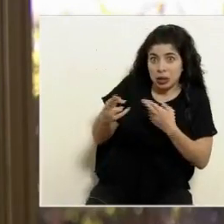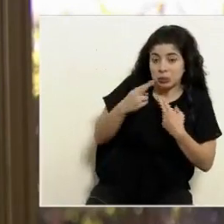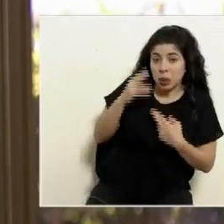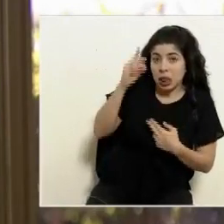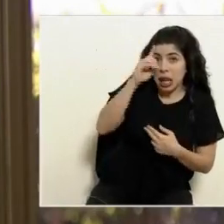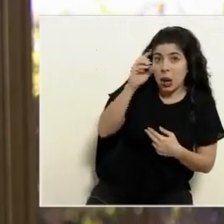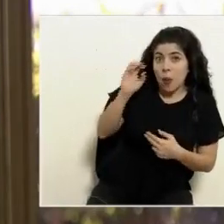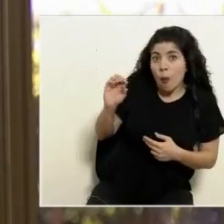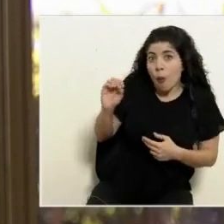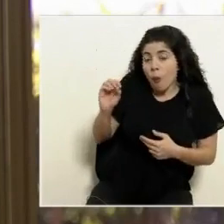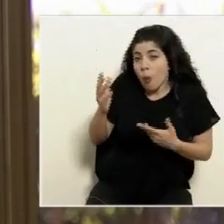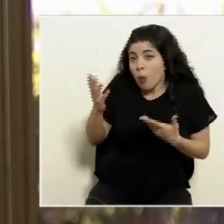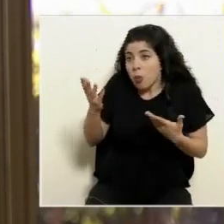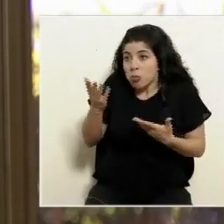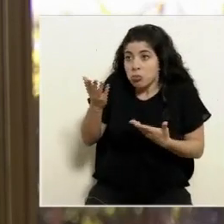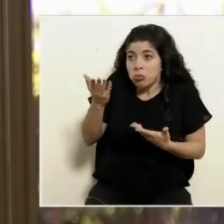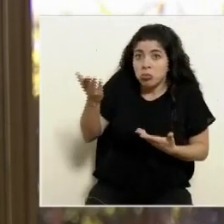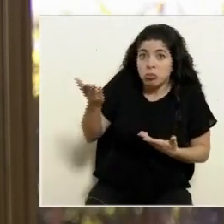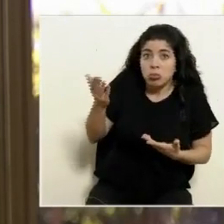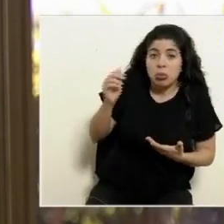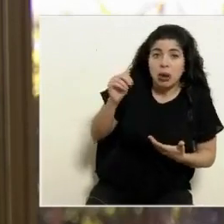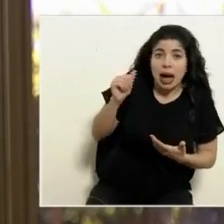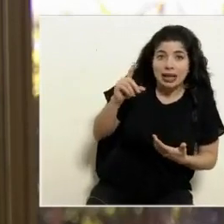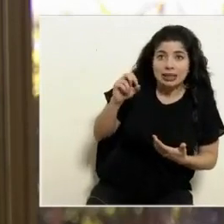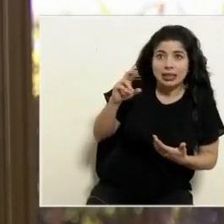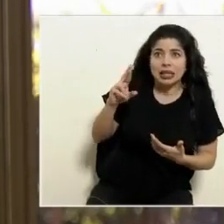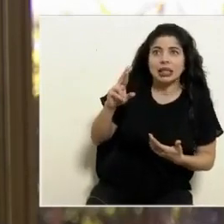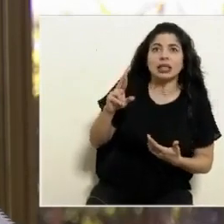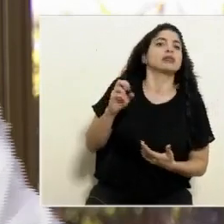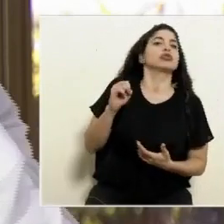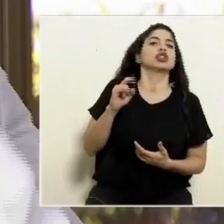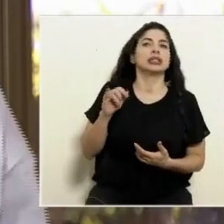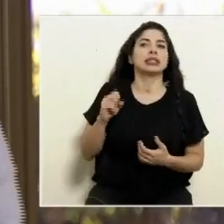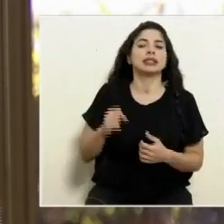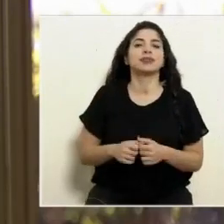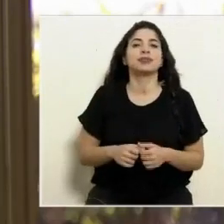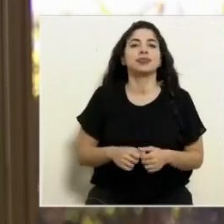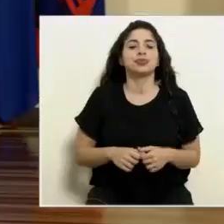Daniel, o el señor Alexander Solís.